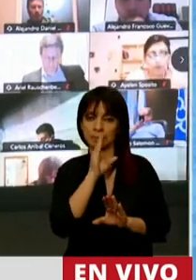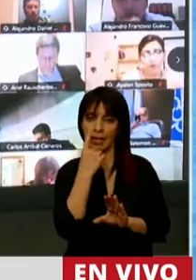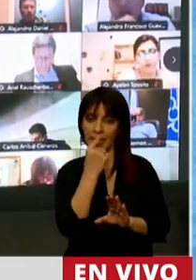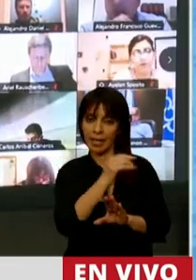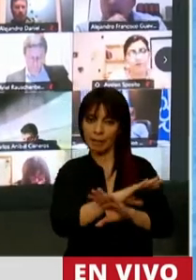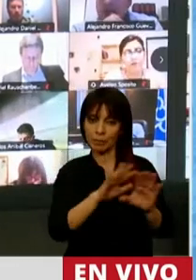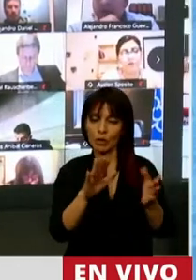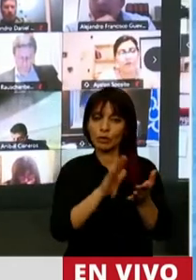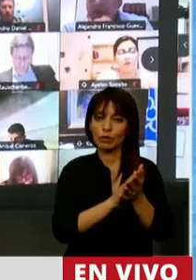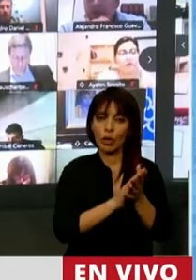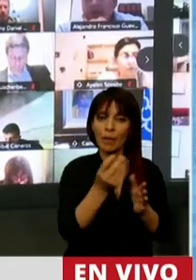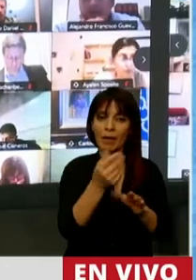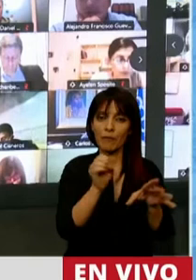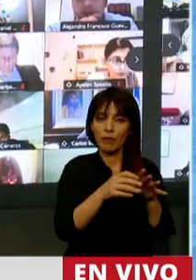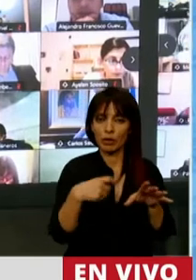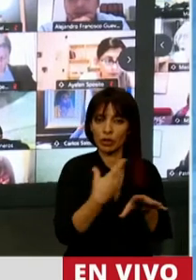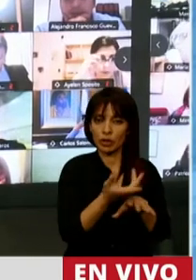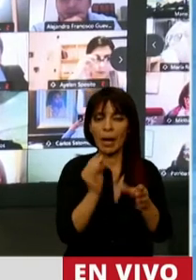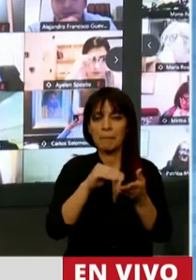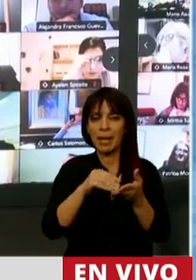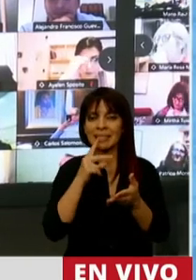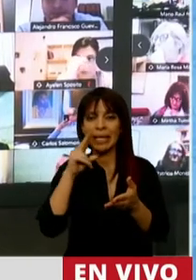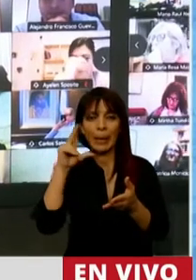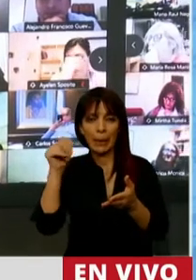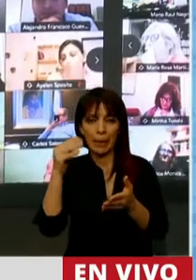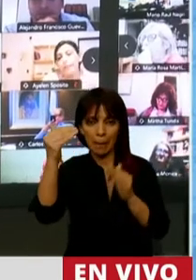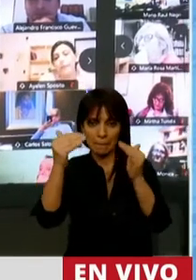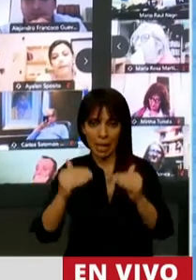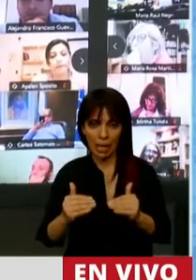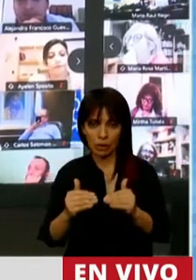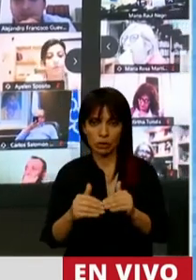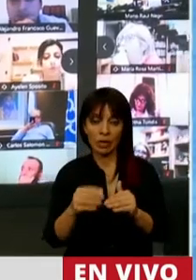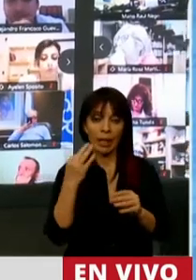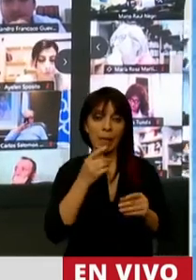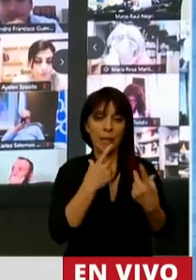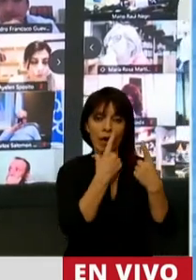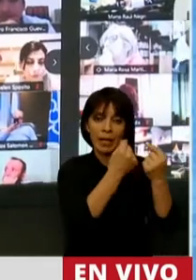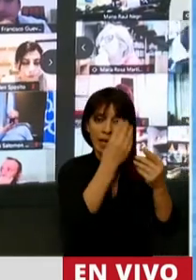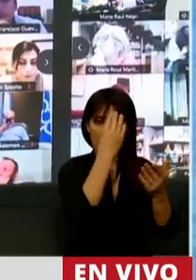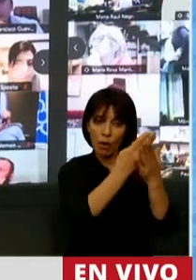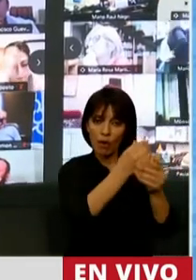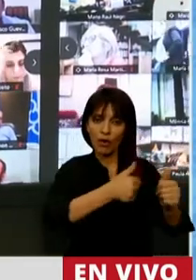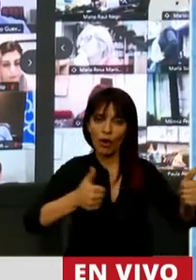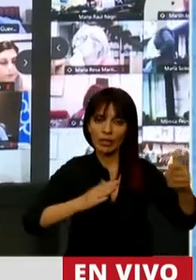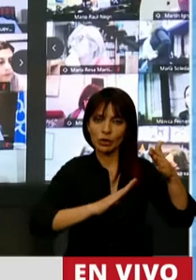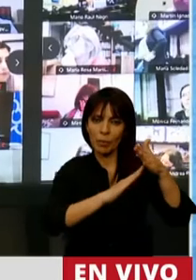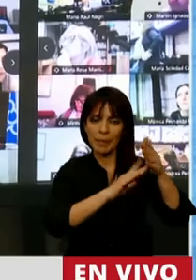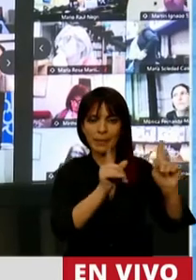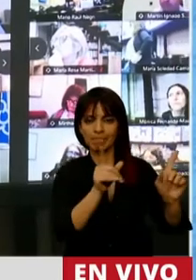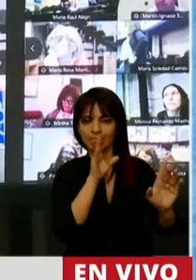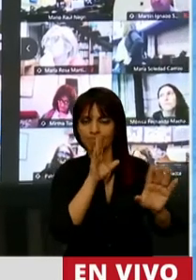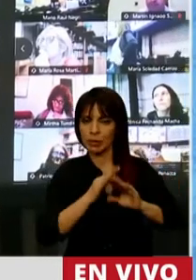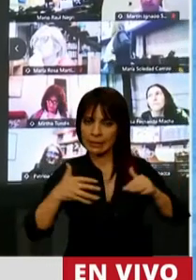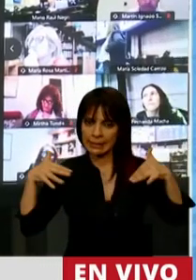el Fondo Sugero y por la rebaja del IVA. Debieron suspender sus reclamos ante la Corte Suprema. Por lo tanto, entendemos que